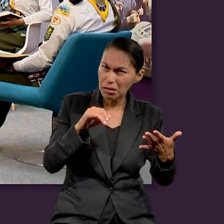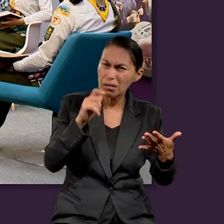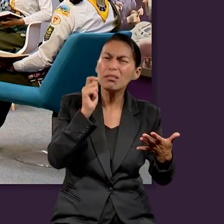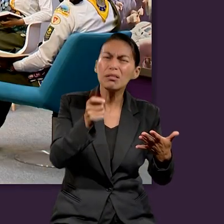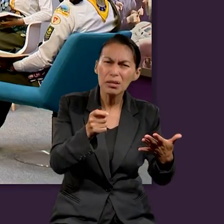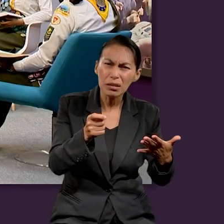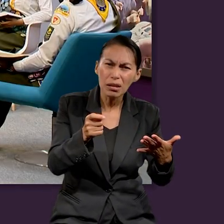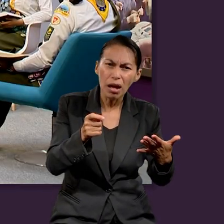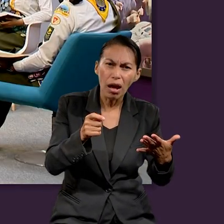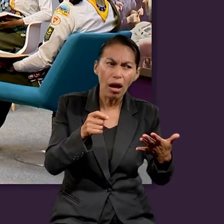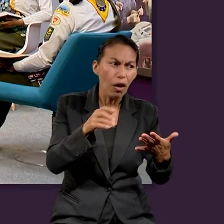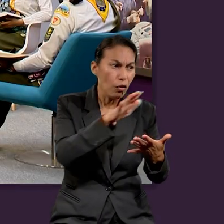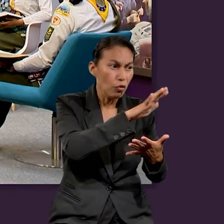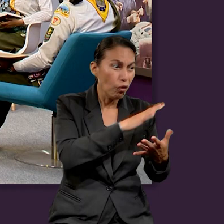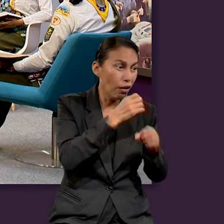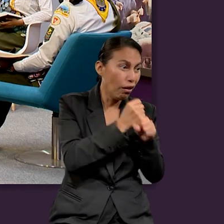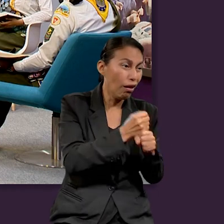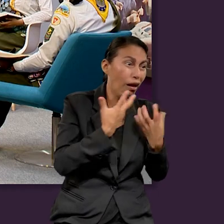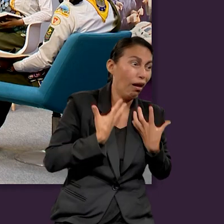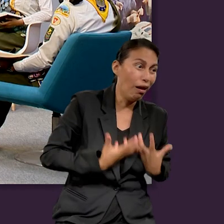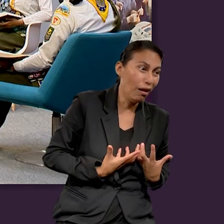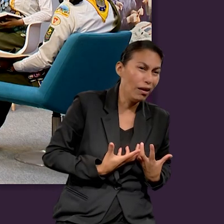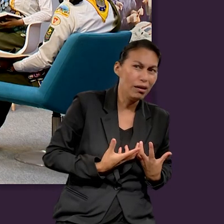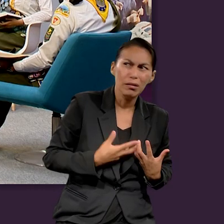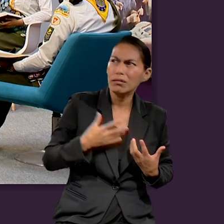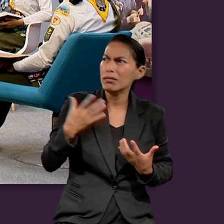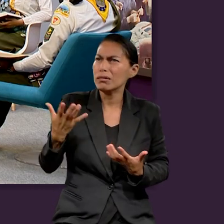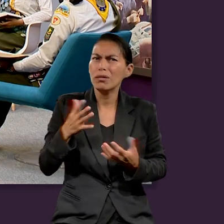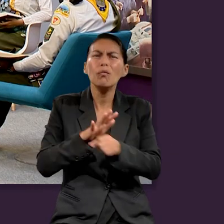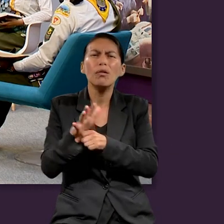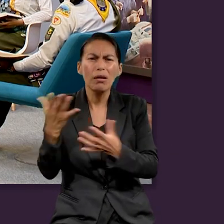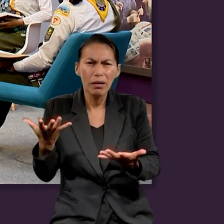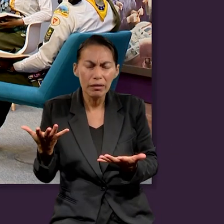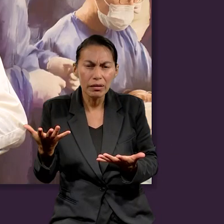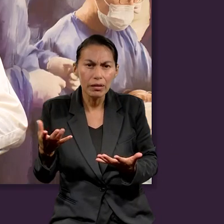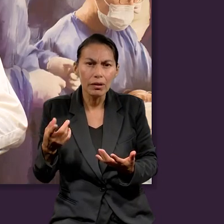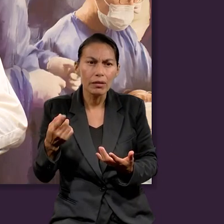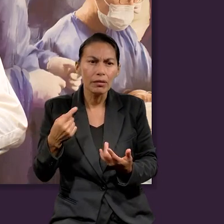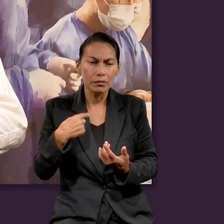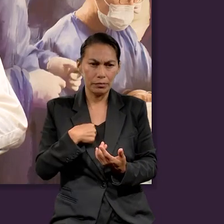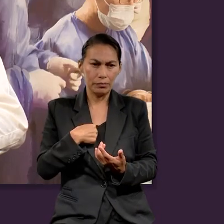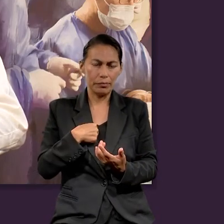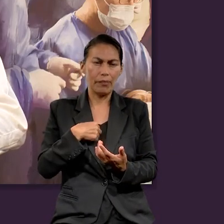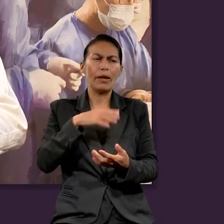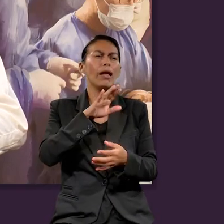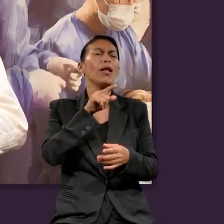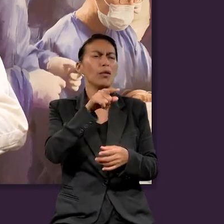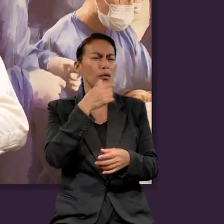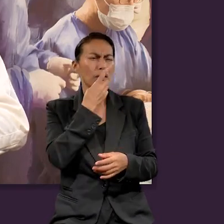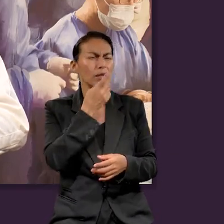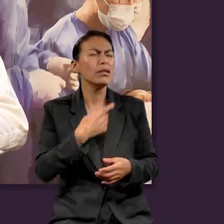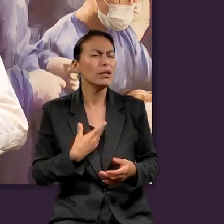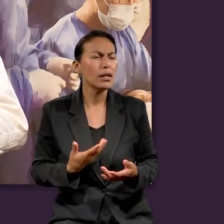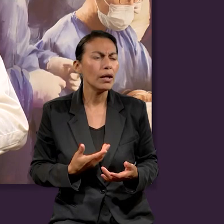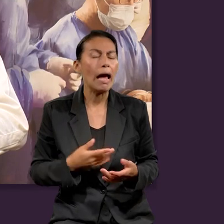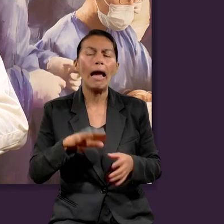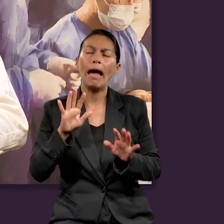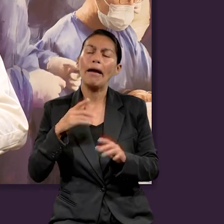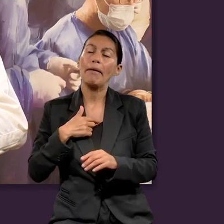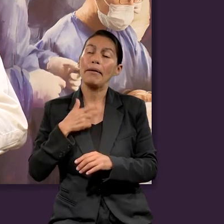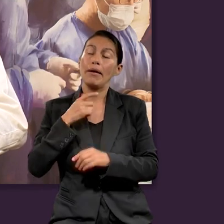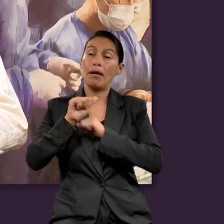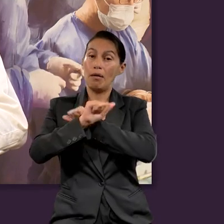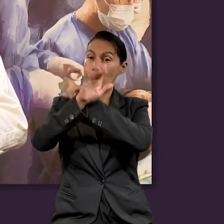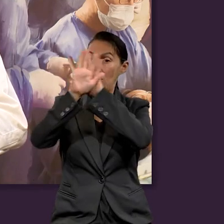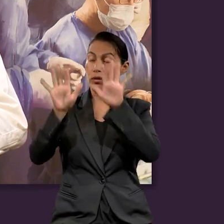Acaso no hay una alguna alternativa él en veo que querías decir algo bueno yo veo el igual a mí en particular Me gusta